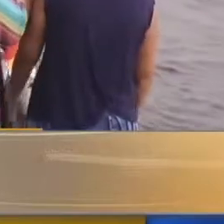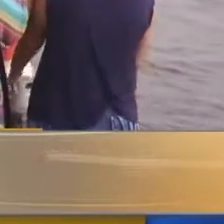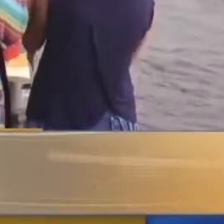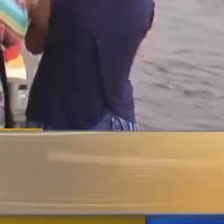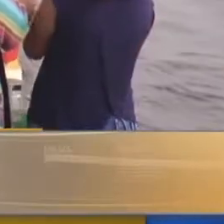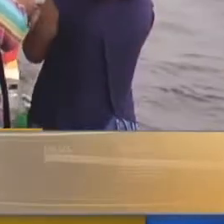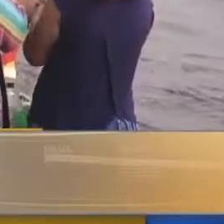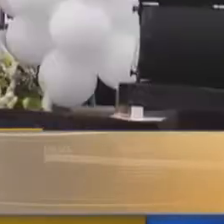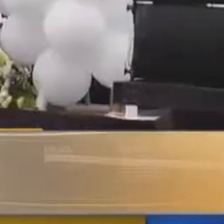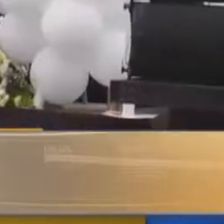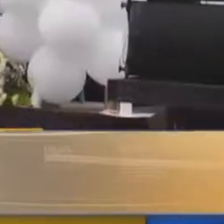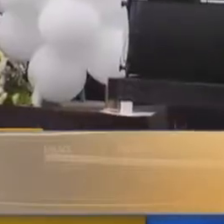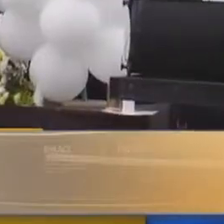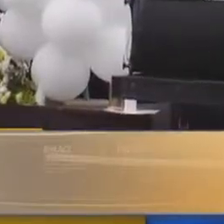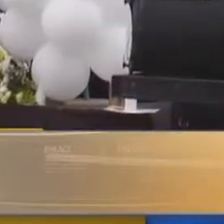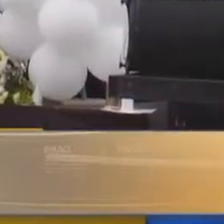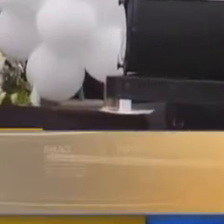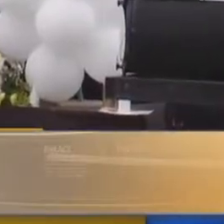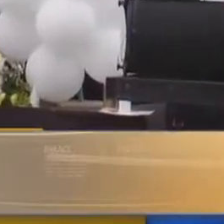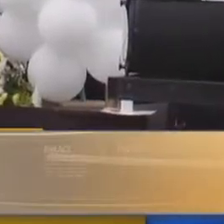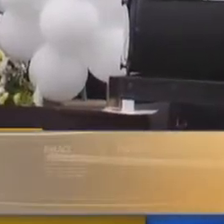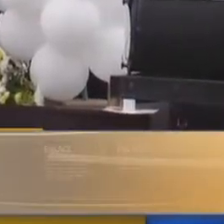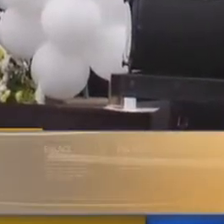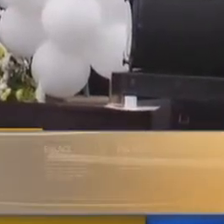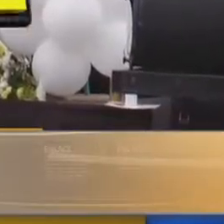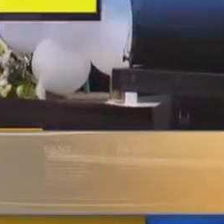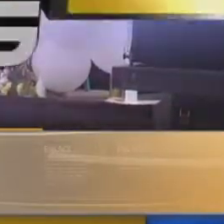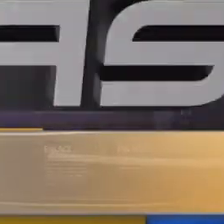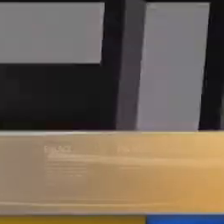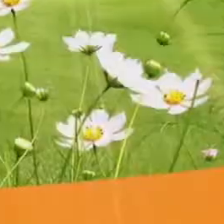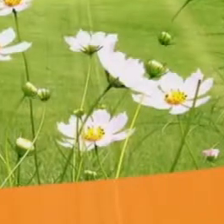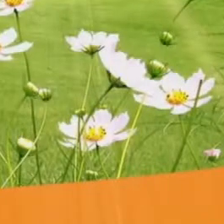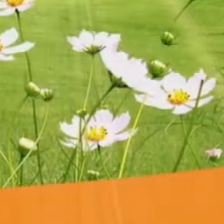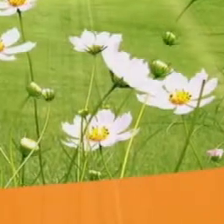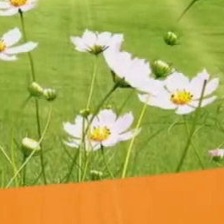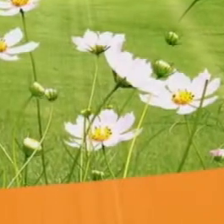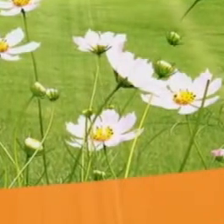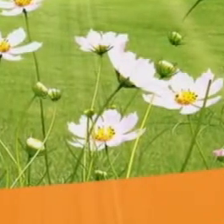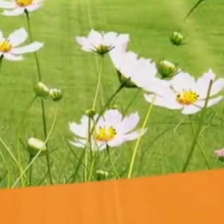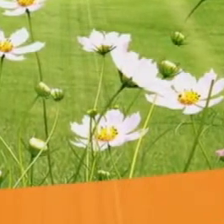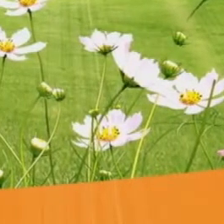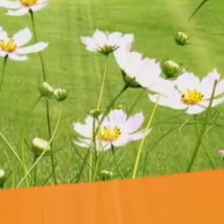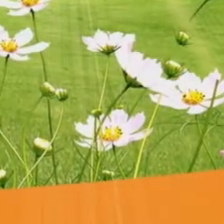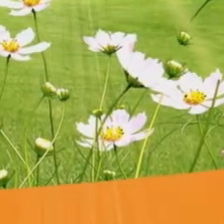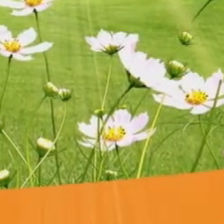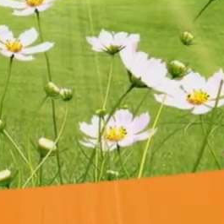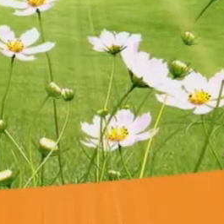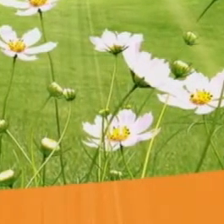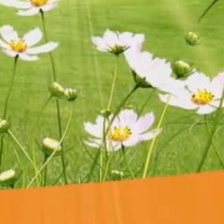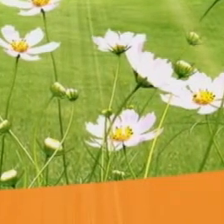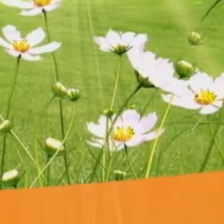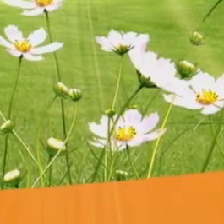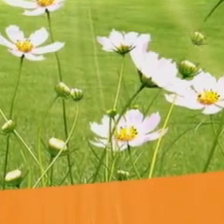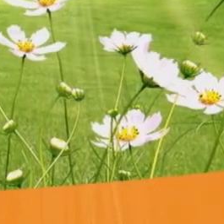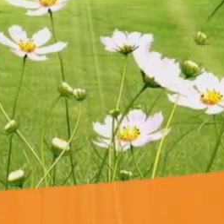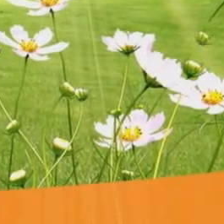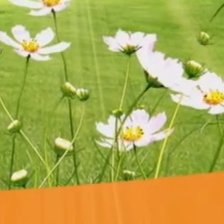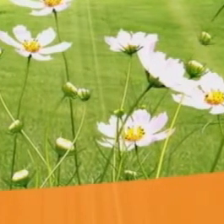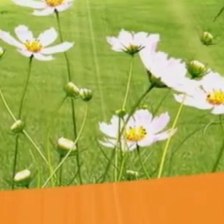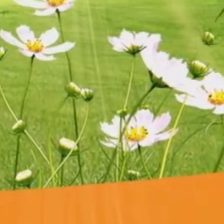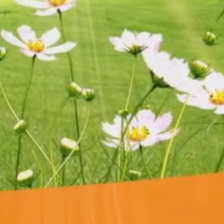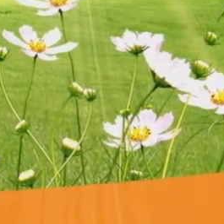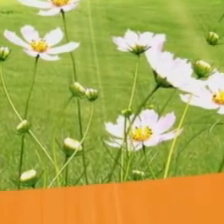La Rampa. El evento se realiza en el marco de las festividades de la Virgen del Carmen, con el patrocinio de Barsol Ecológico, Barsol Aroma,